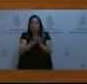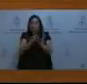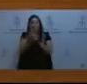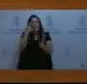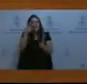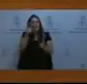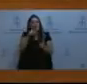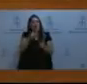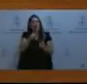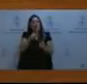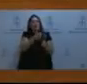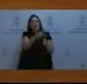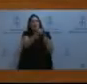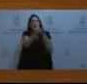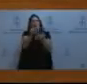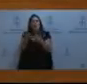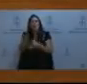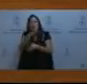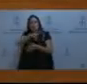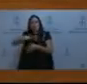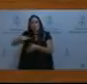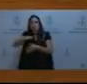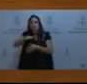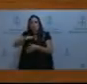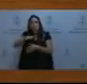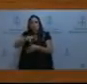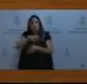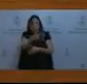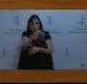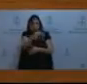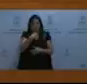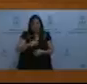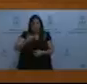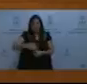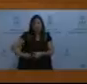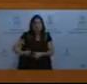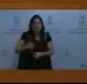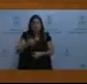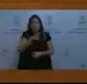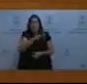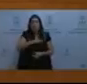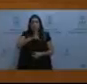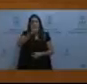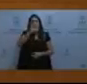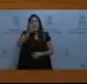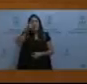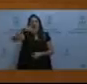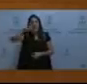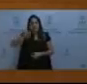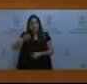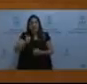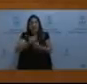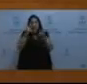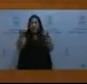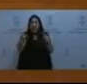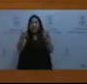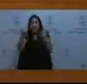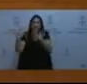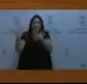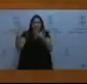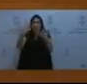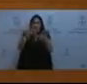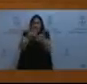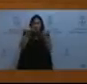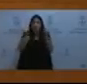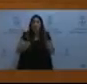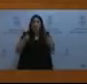hay ya localizados con coordenadas? Y estos dos, que son los más importantes, en Coaña. Las actuaciones llevan 10 años sin hacer ninguna actuación. Usted me ha